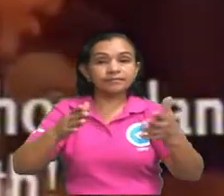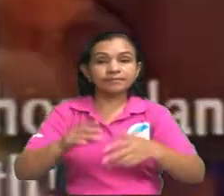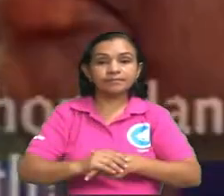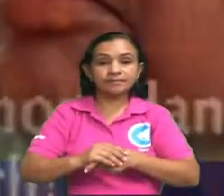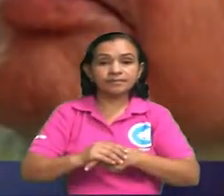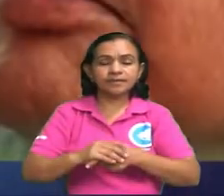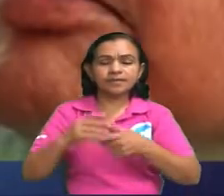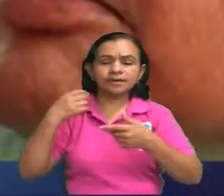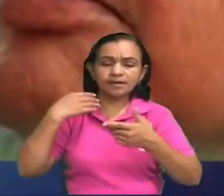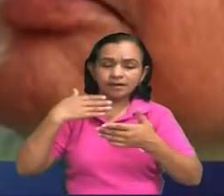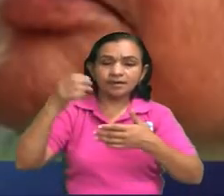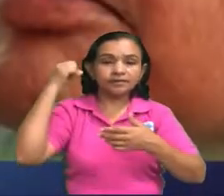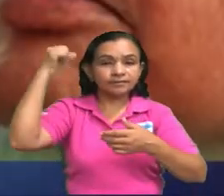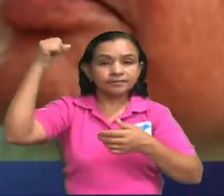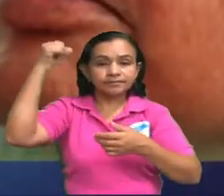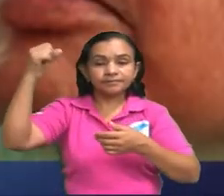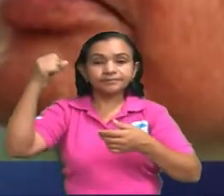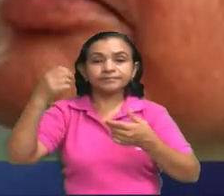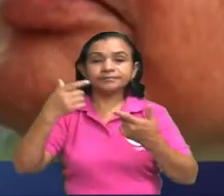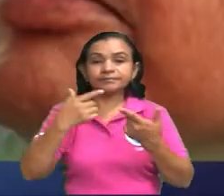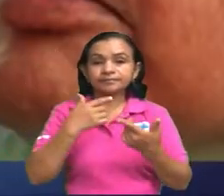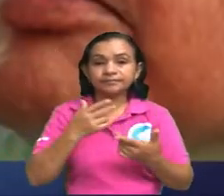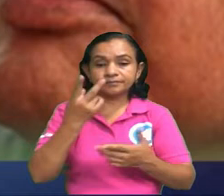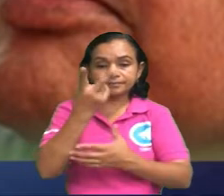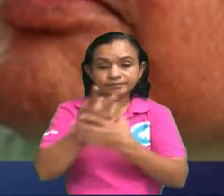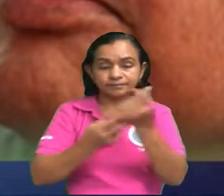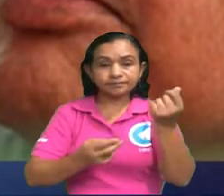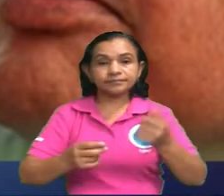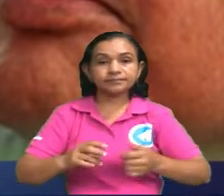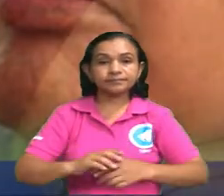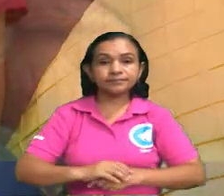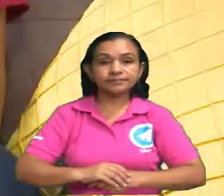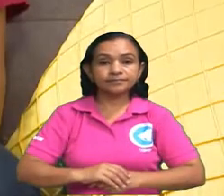Hasta la victoria siempre, comandantes.